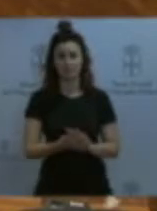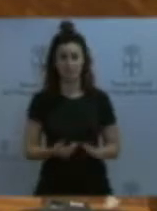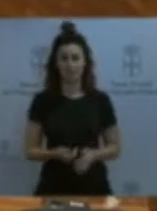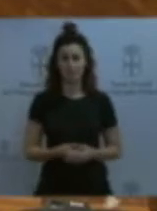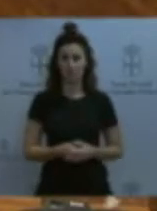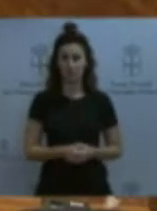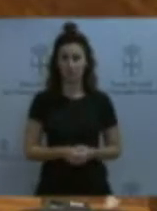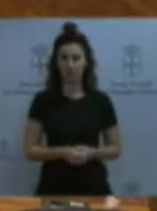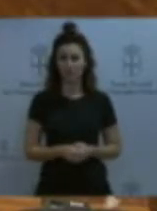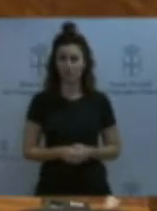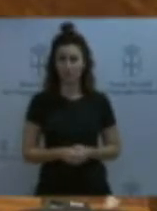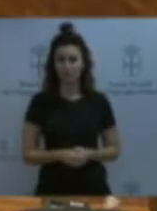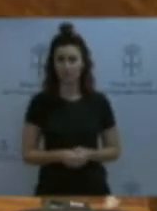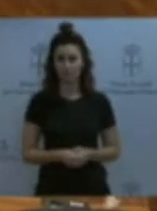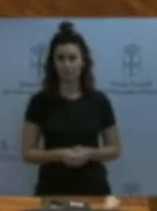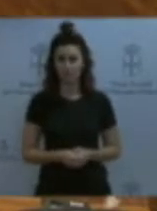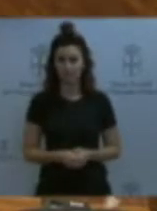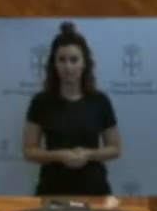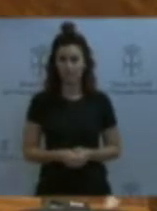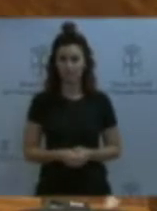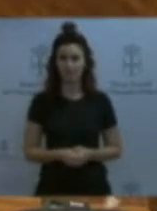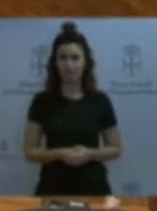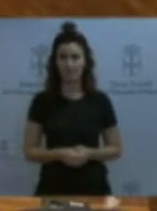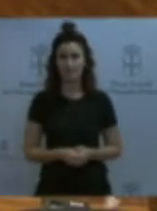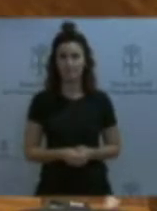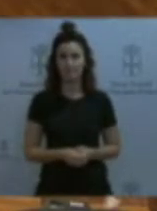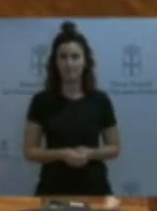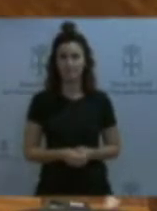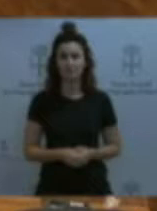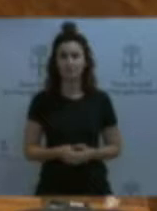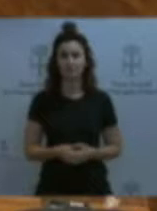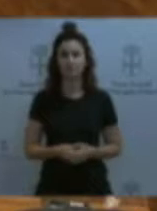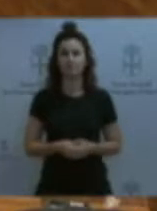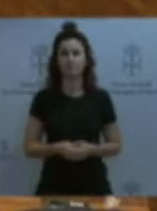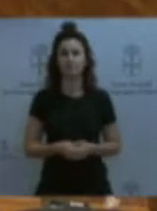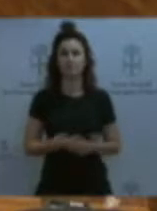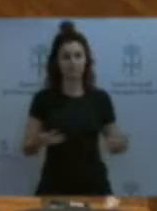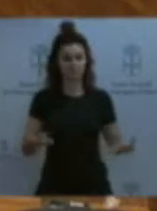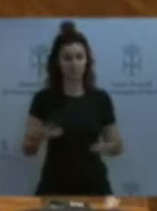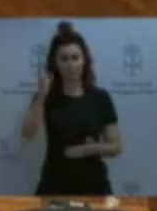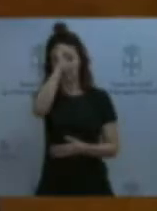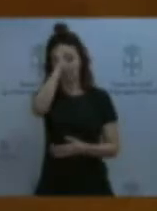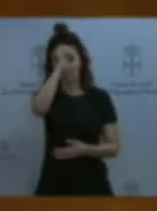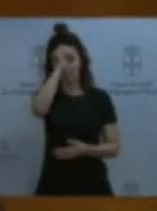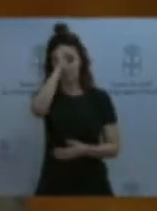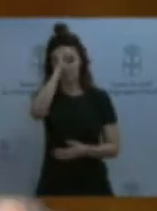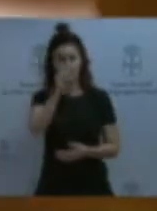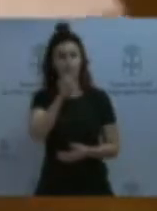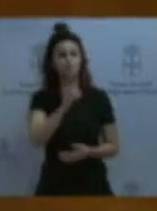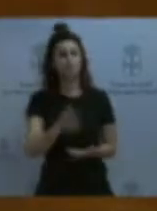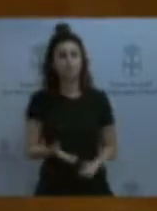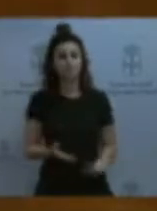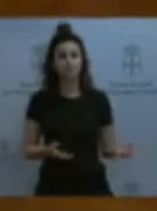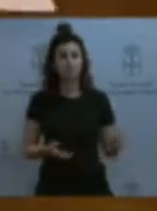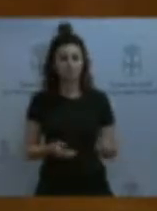Ve cómo había algo de truco en el planteamiento. Usted quiere que le demuestre, y me lo hace en un intercambio